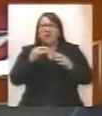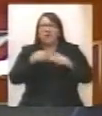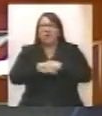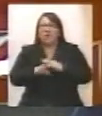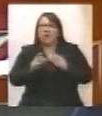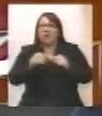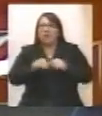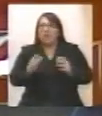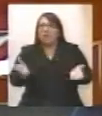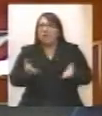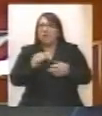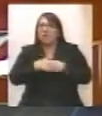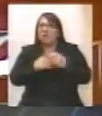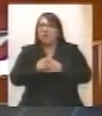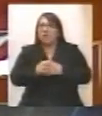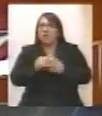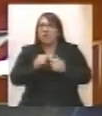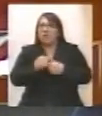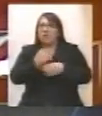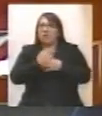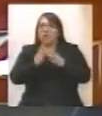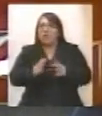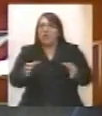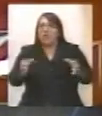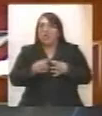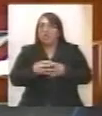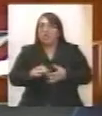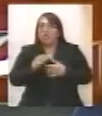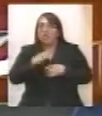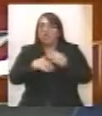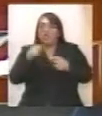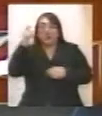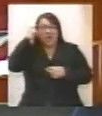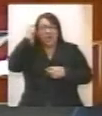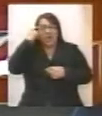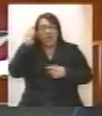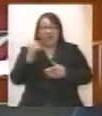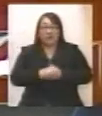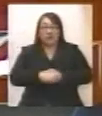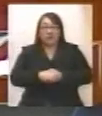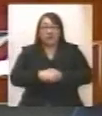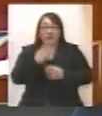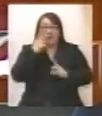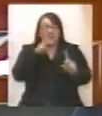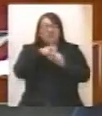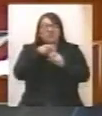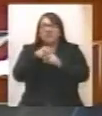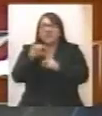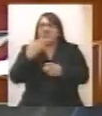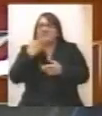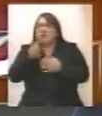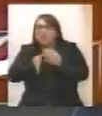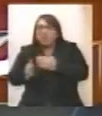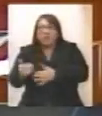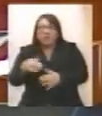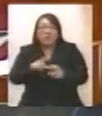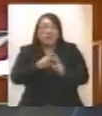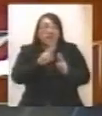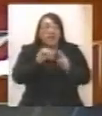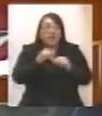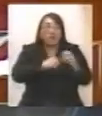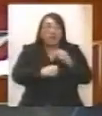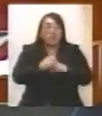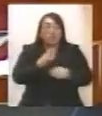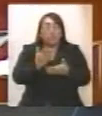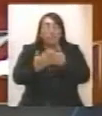promoveremos permanentemente la formación de equipos especiales de inteligencia para detectar y combatir la infiltración de redes